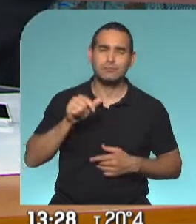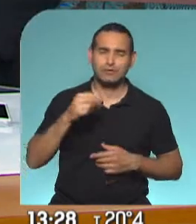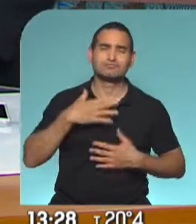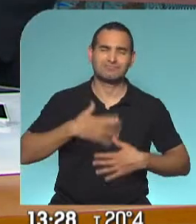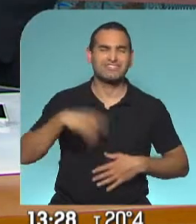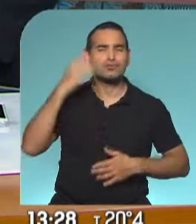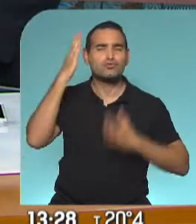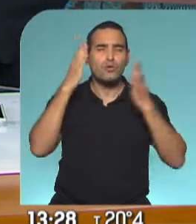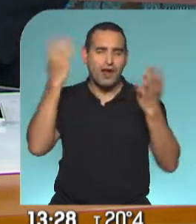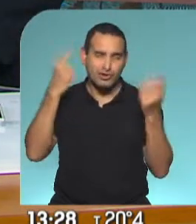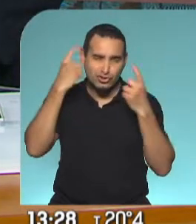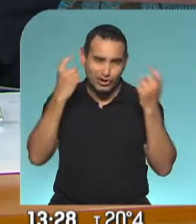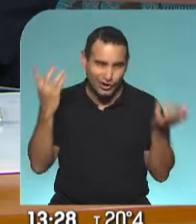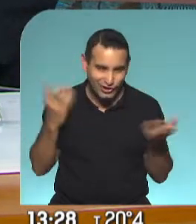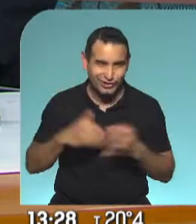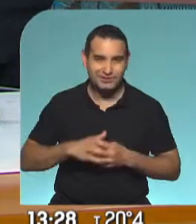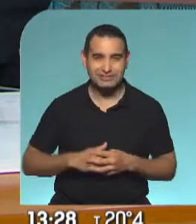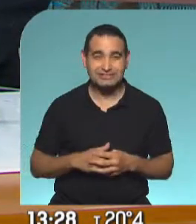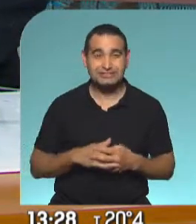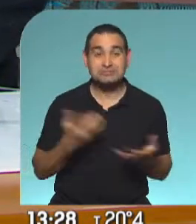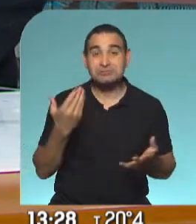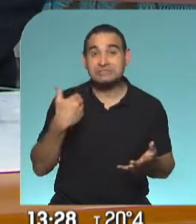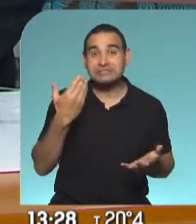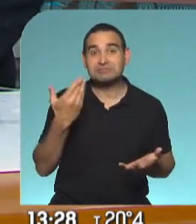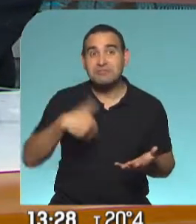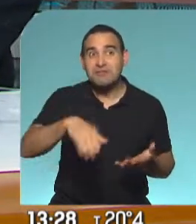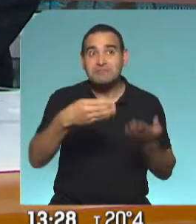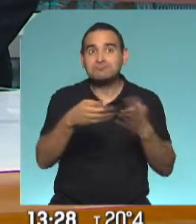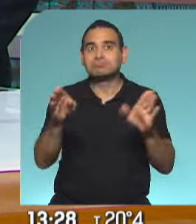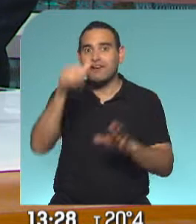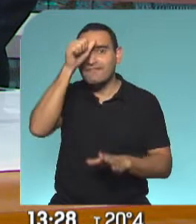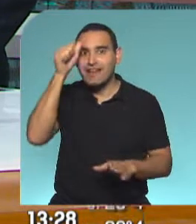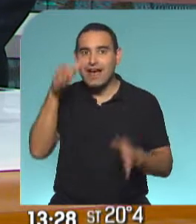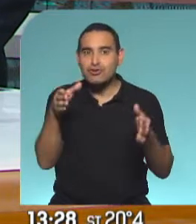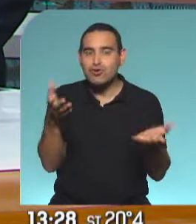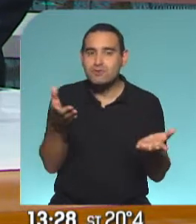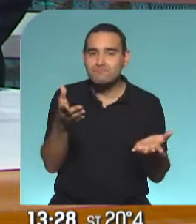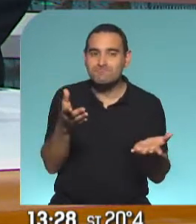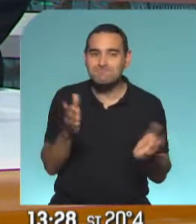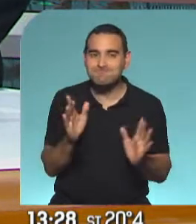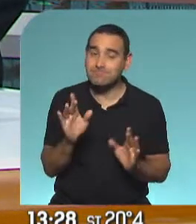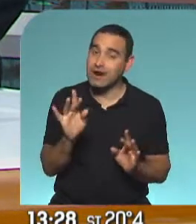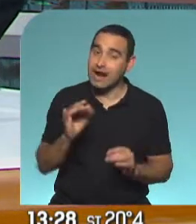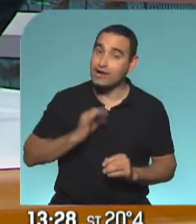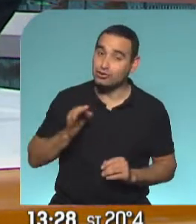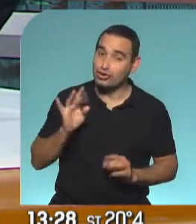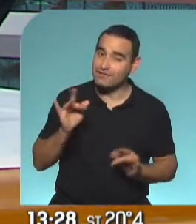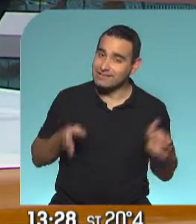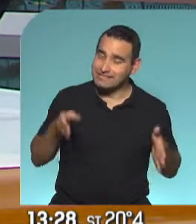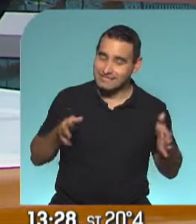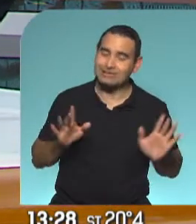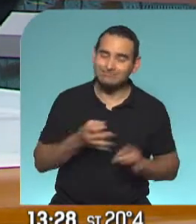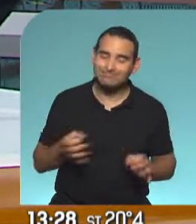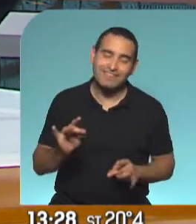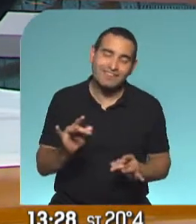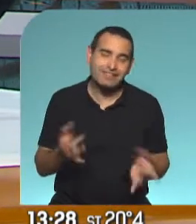soñar. Porque también es que llegamos, se puede abrir mucho para el verano, pero fue un año difícil, ¿eh? Complicado, pero bueno,